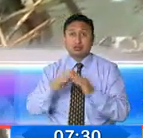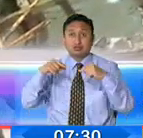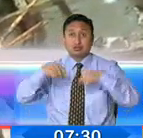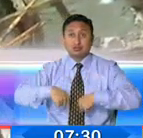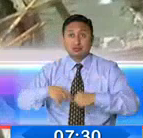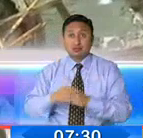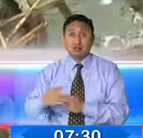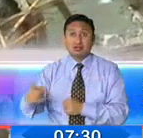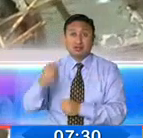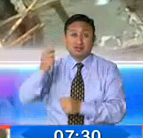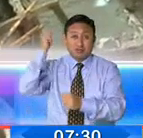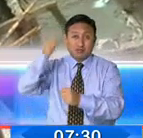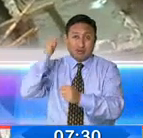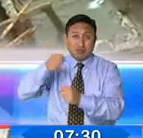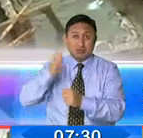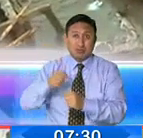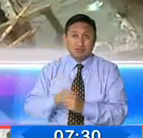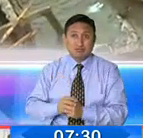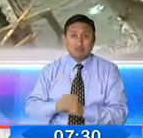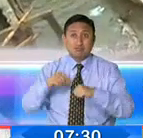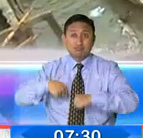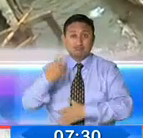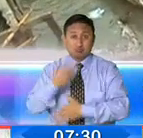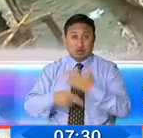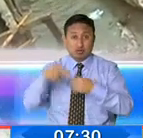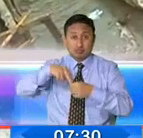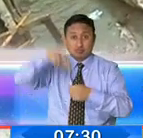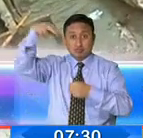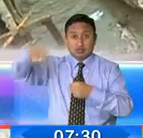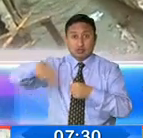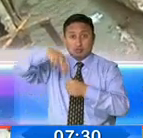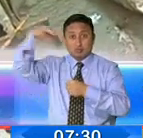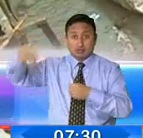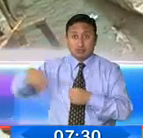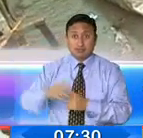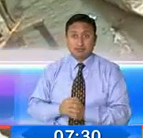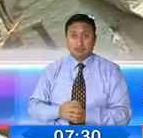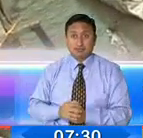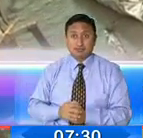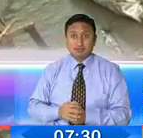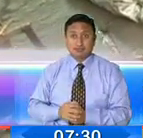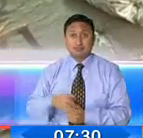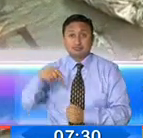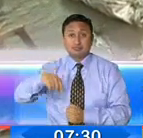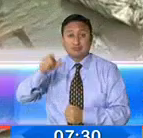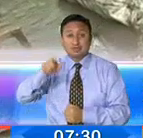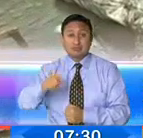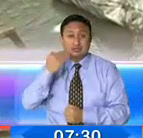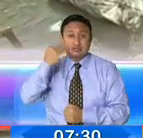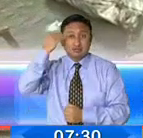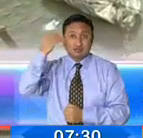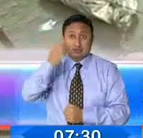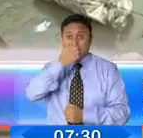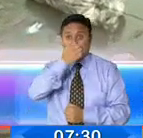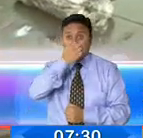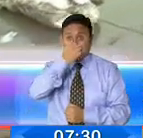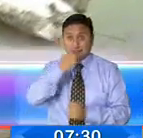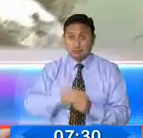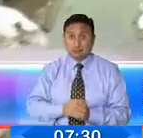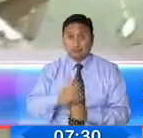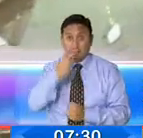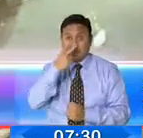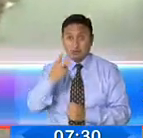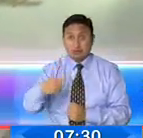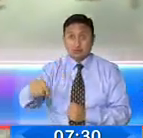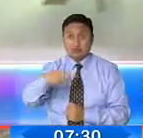el eternit para que sus pequeños puedan salir de la casa y con ello también sacar a adultos mayores. Miren, aquí se puede ver